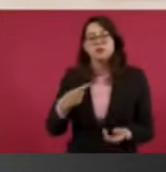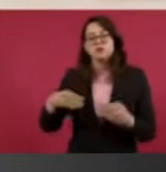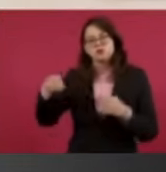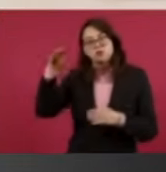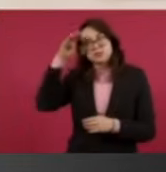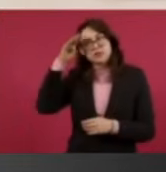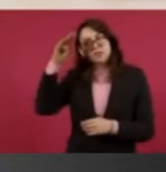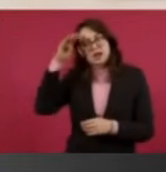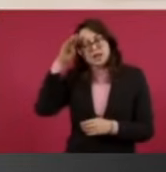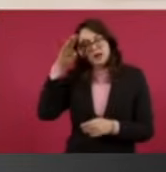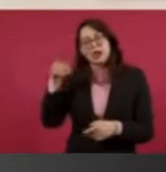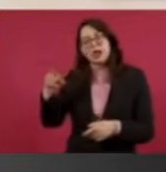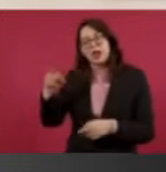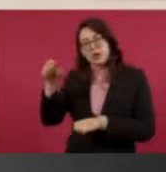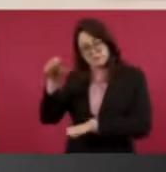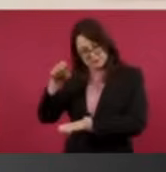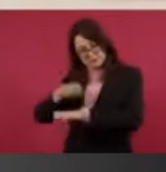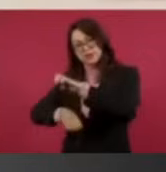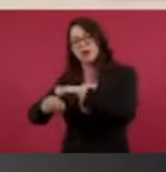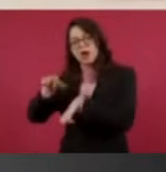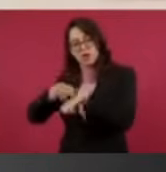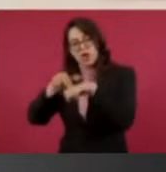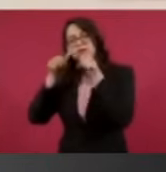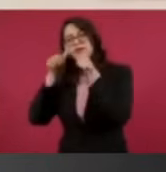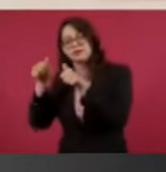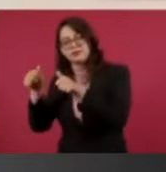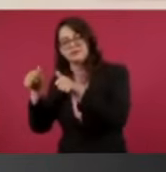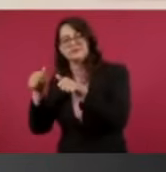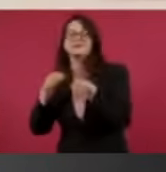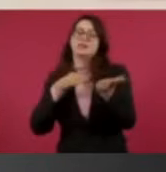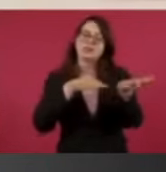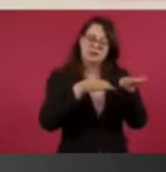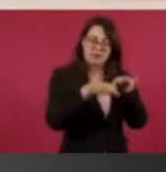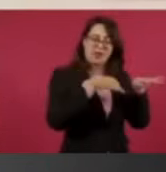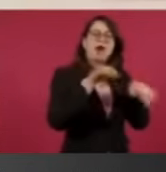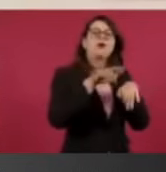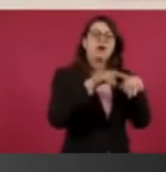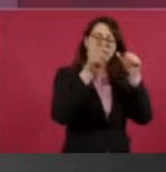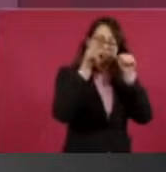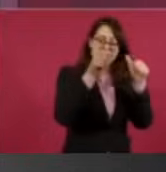a todos, y sí también es importante